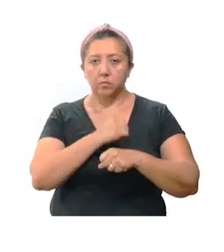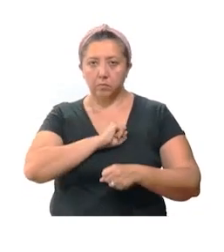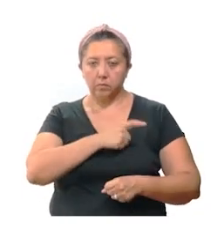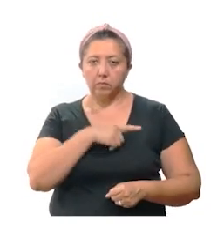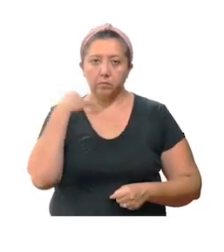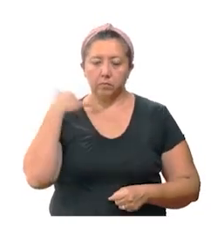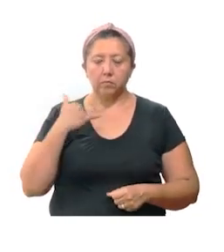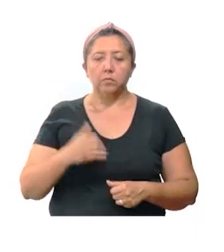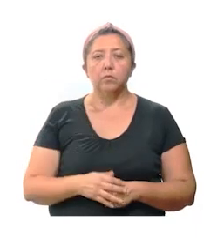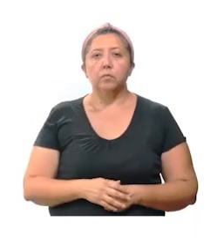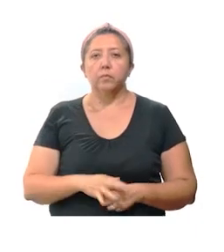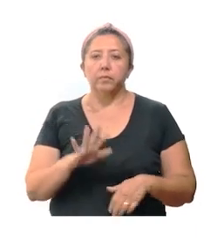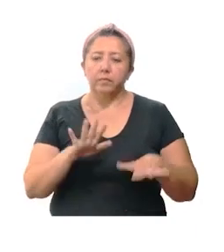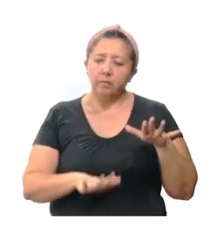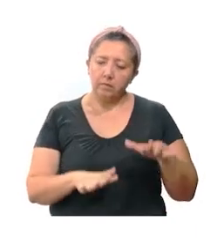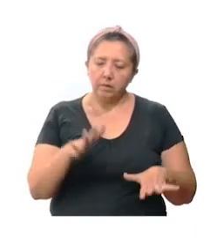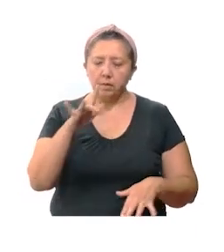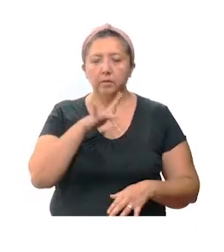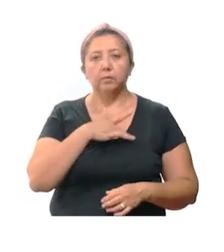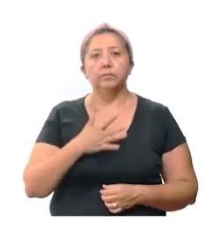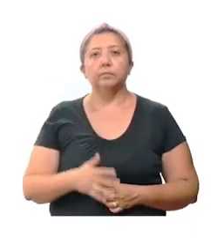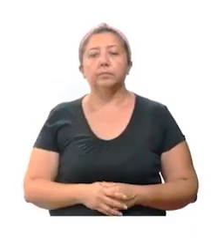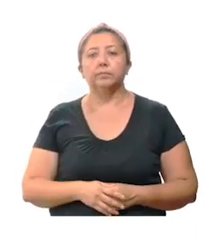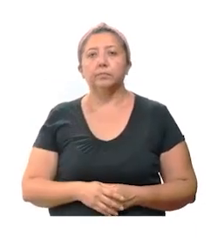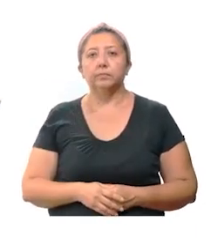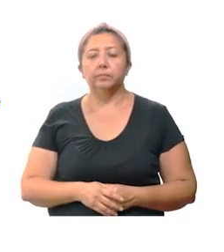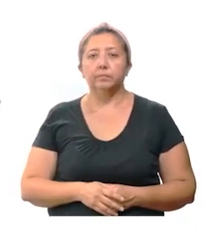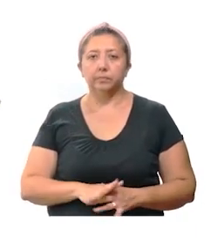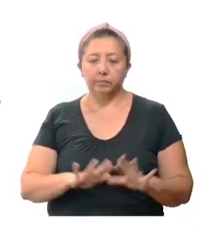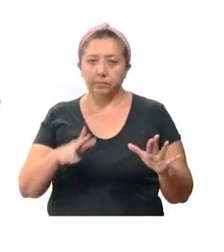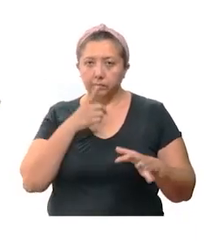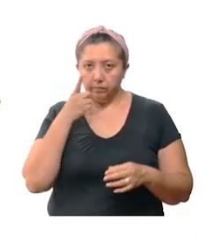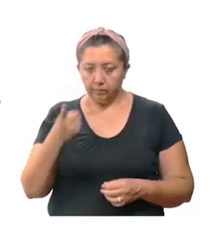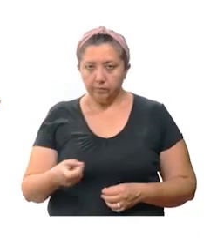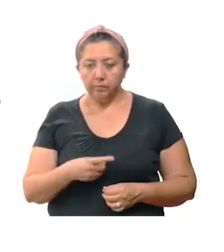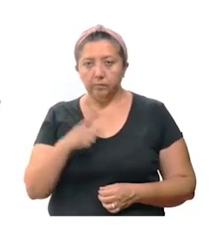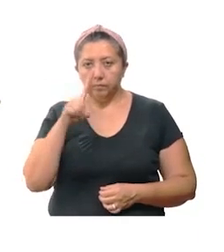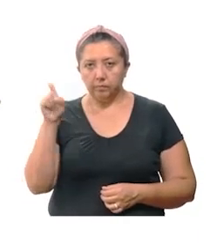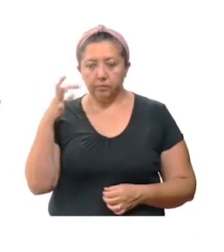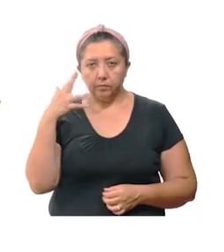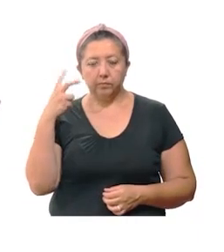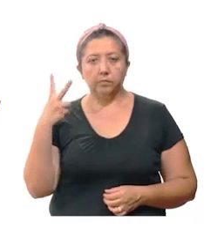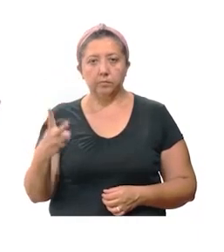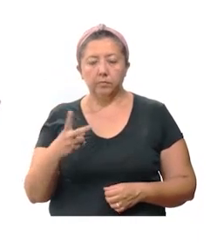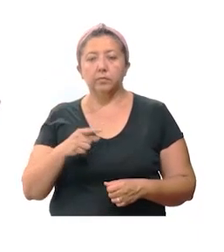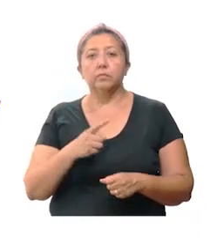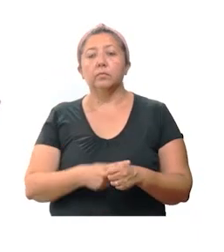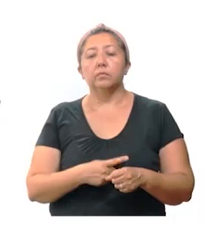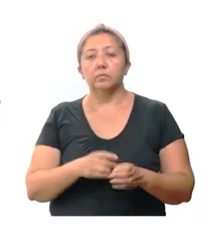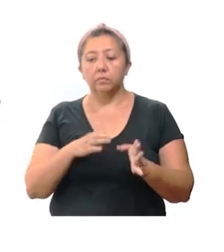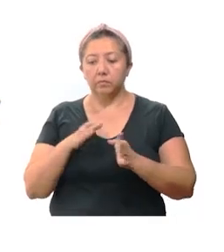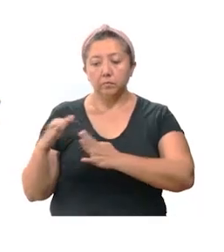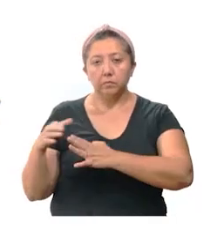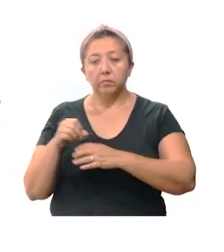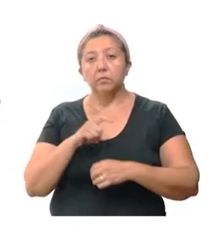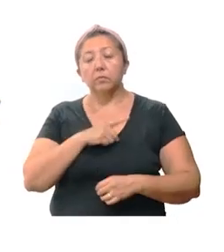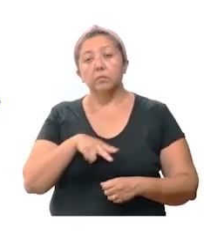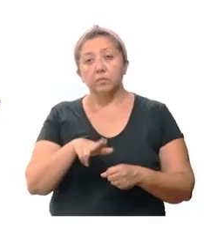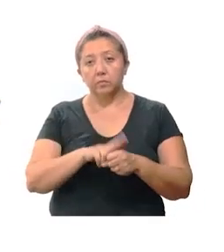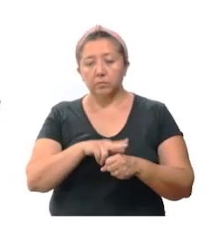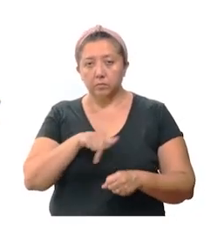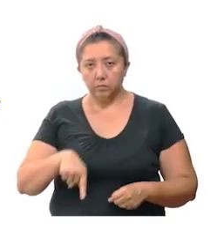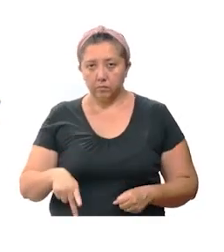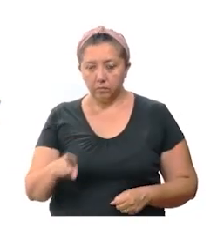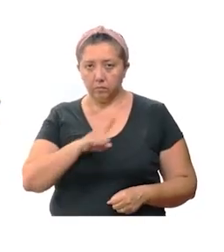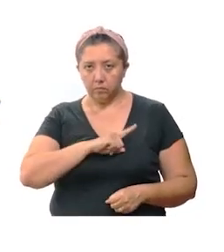de la Secretaría de Salud de Yucatán. Presentan síntomas leves. Como ya se mencionó, 152 de los casos positivos están en hospitales públicos